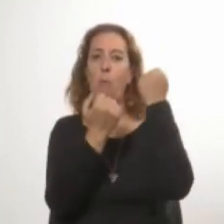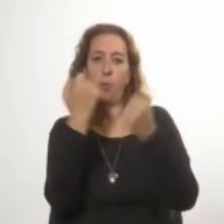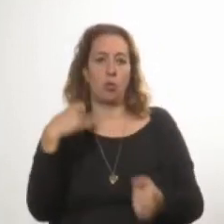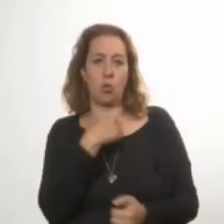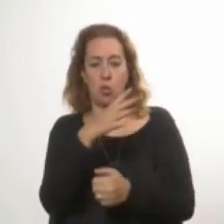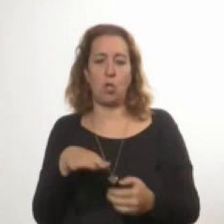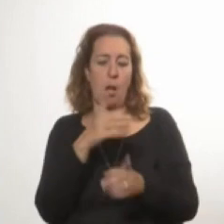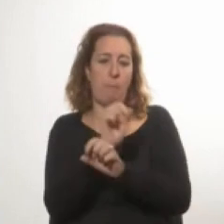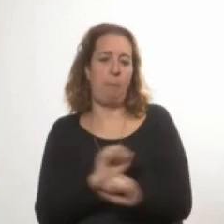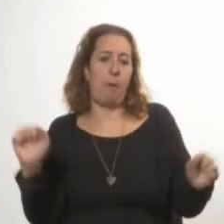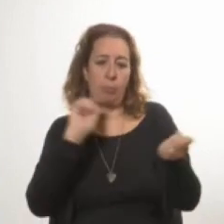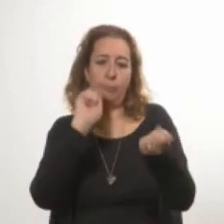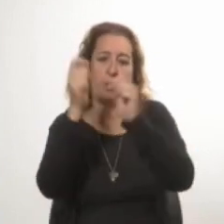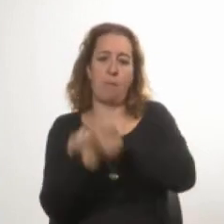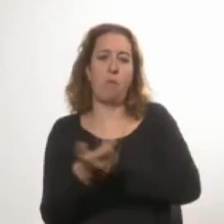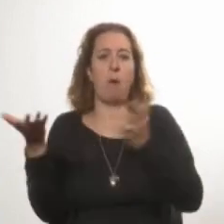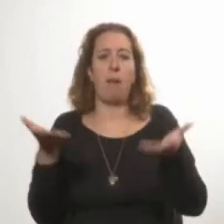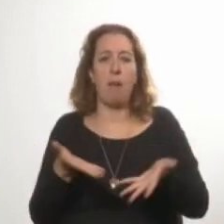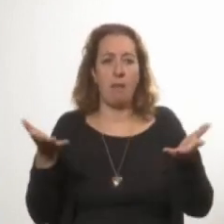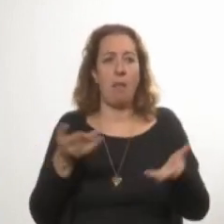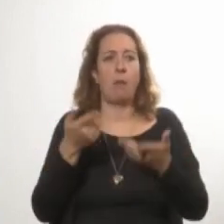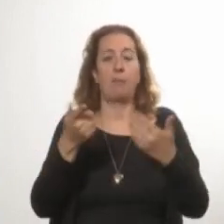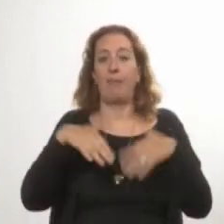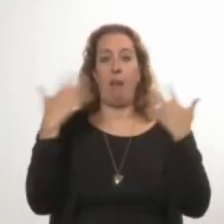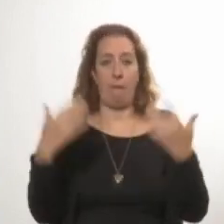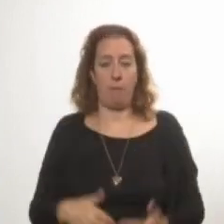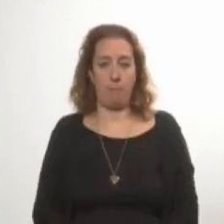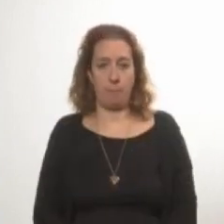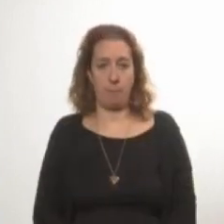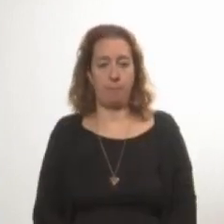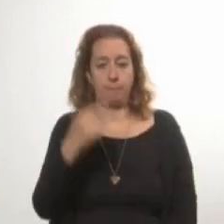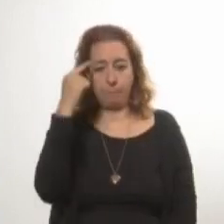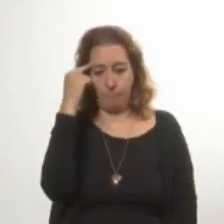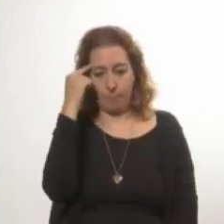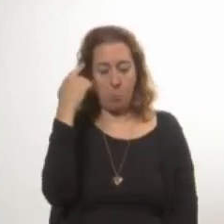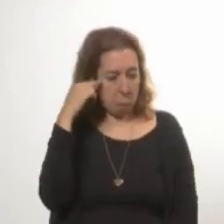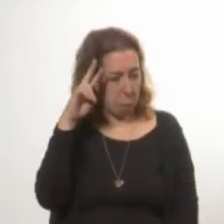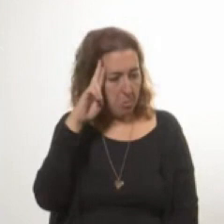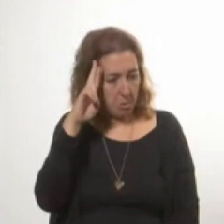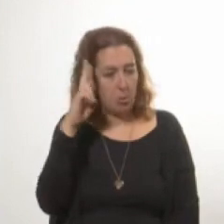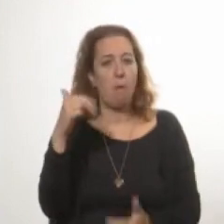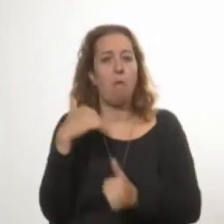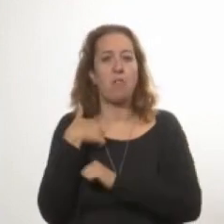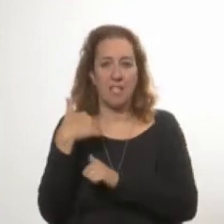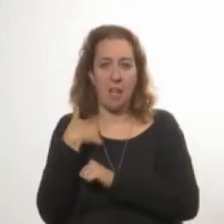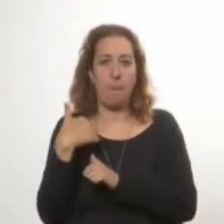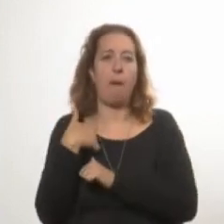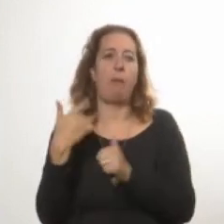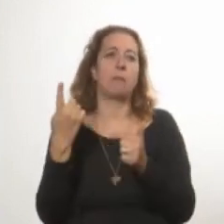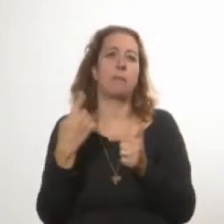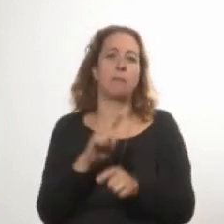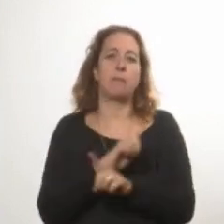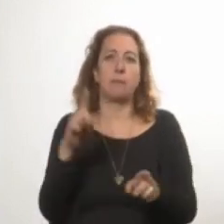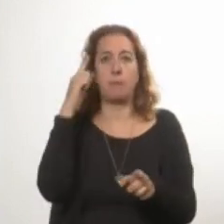para transformar una realidad que con razón estiman como grave. Pensamos que es razonable que las Fuerzas Armadas, que no se